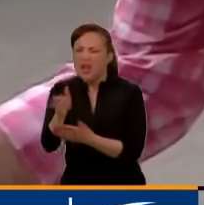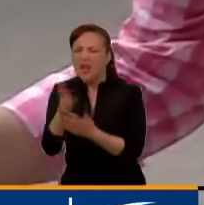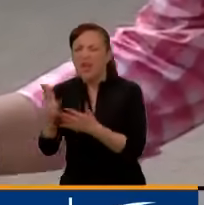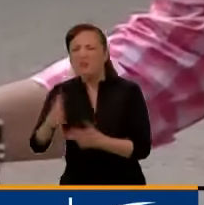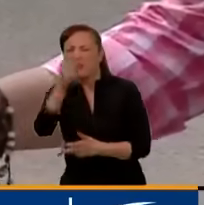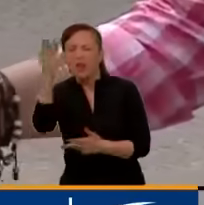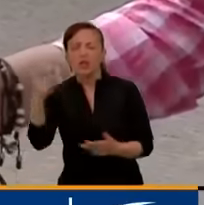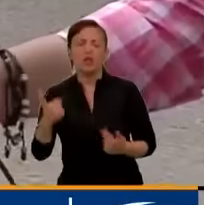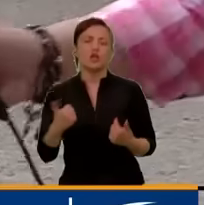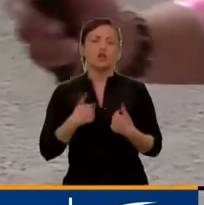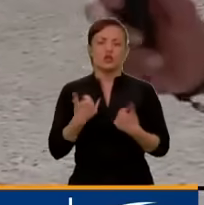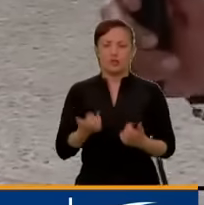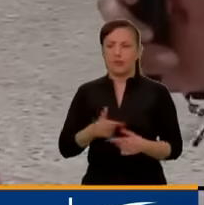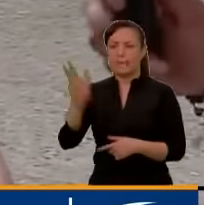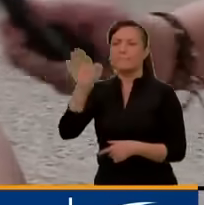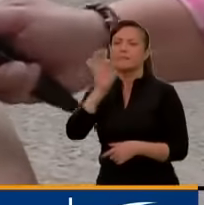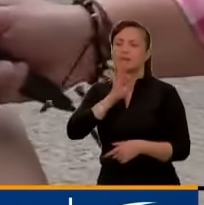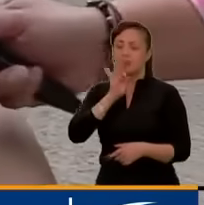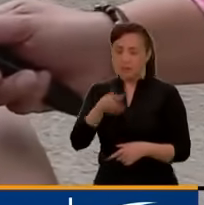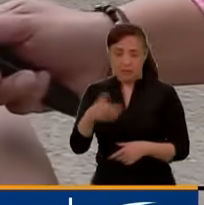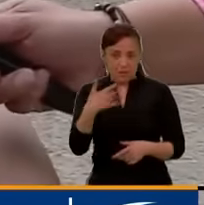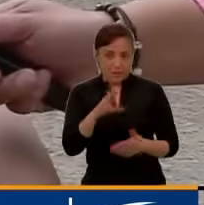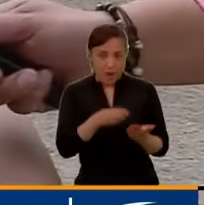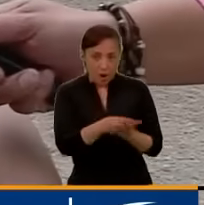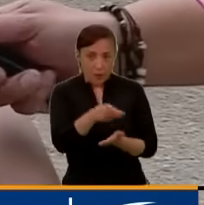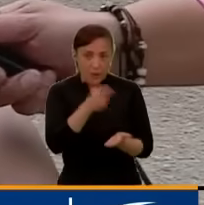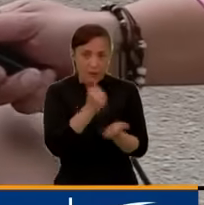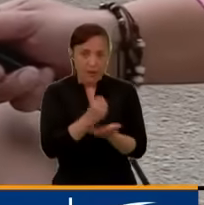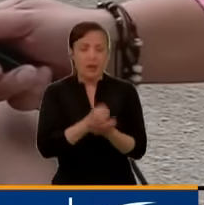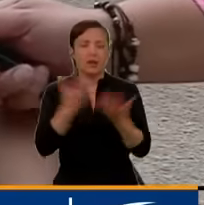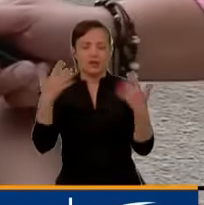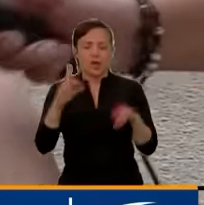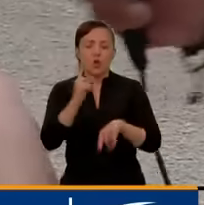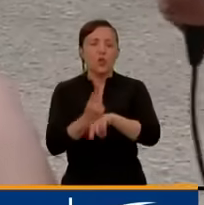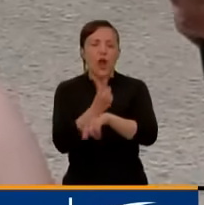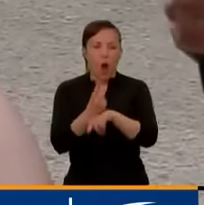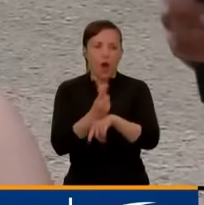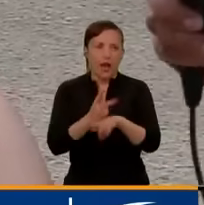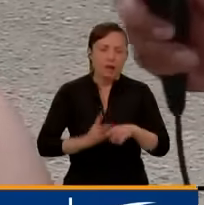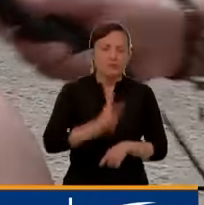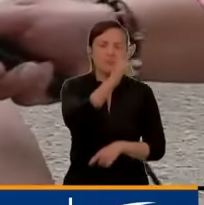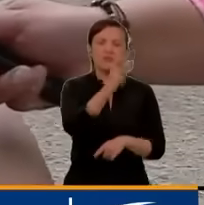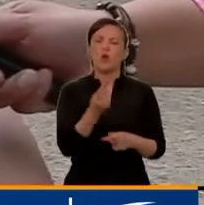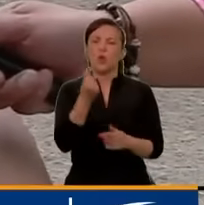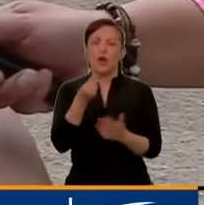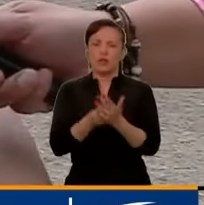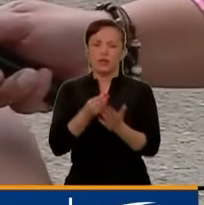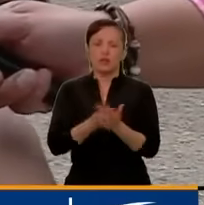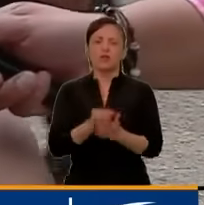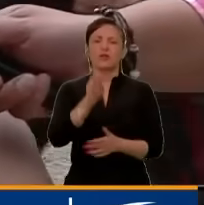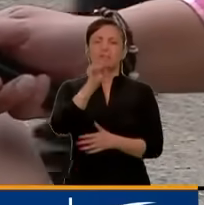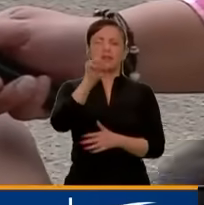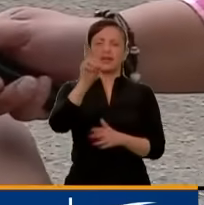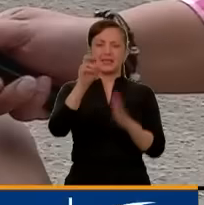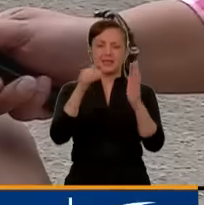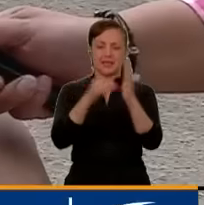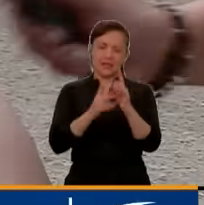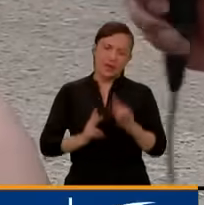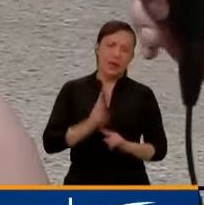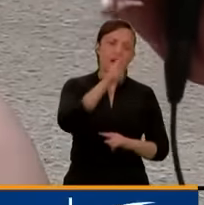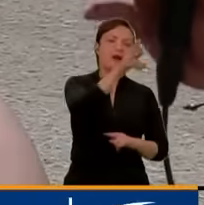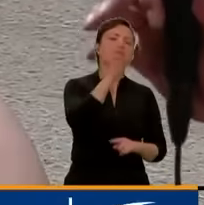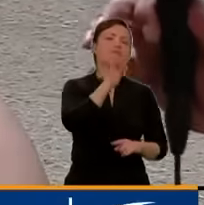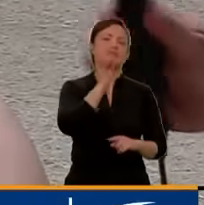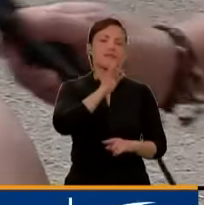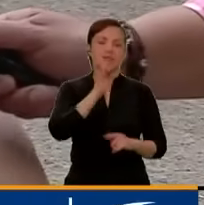tardes, me dirijo a Villavicencio. ¿Ya compró el tiquete? Ya sale en una hora. ¿Y qué precio? 37 mil a Villavicencio. O